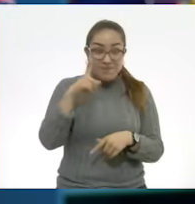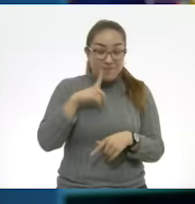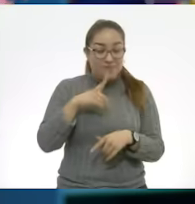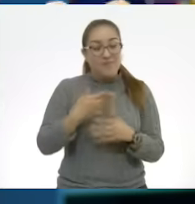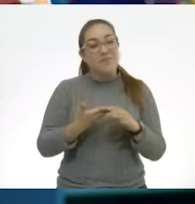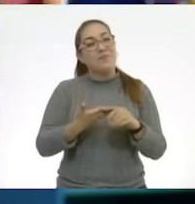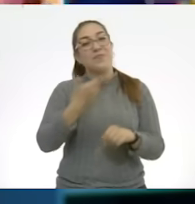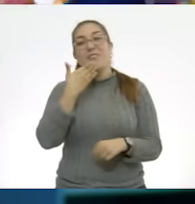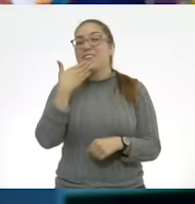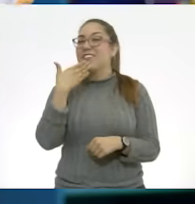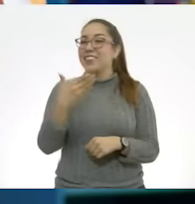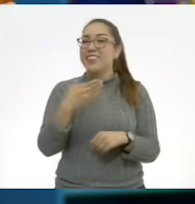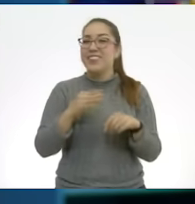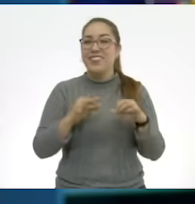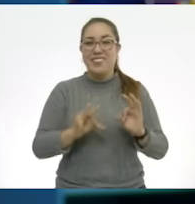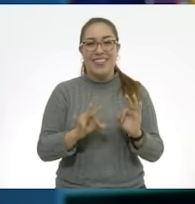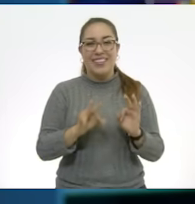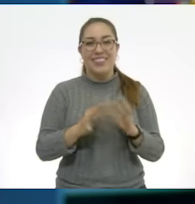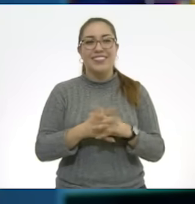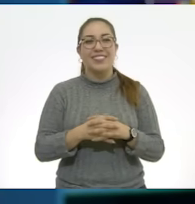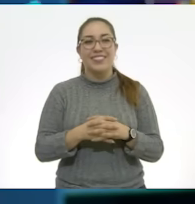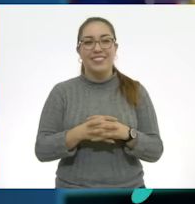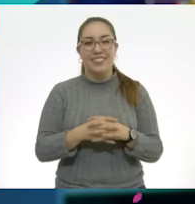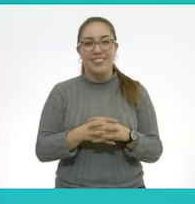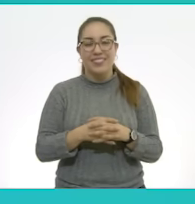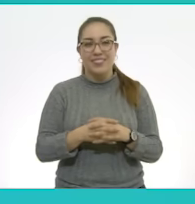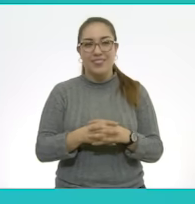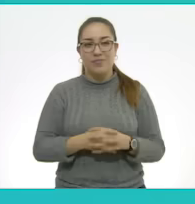¡Muy bien!